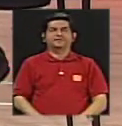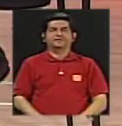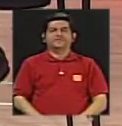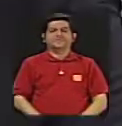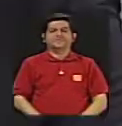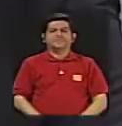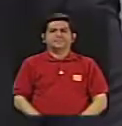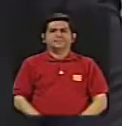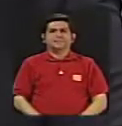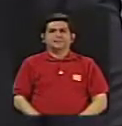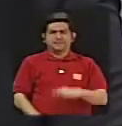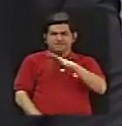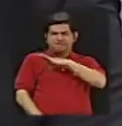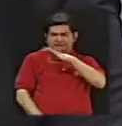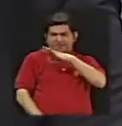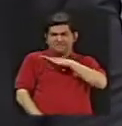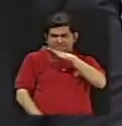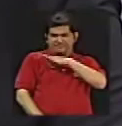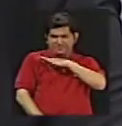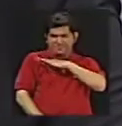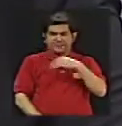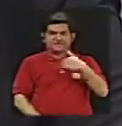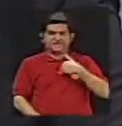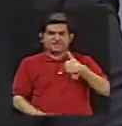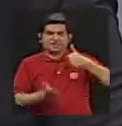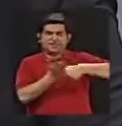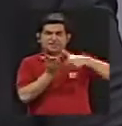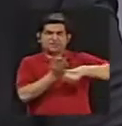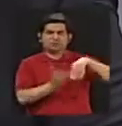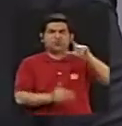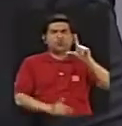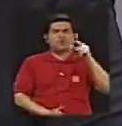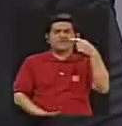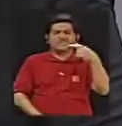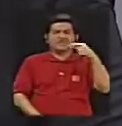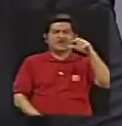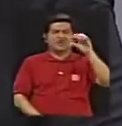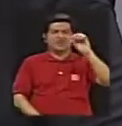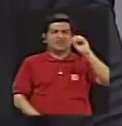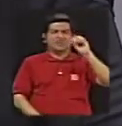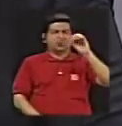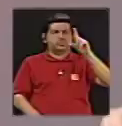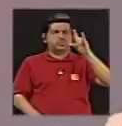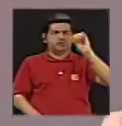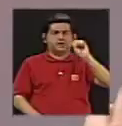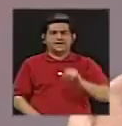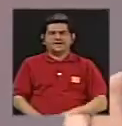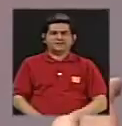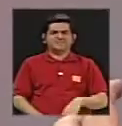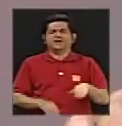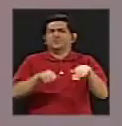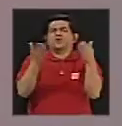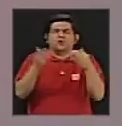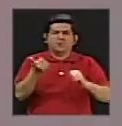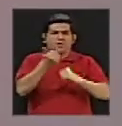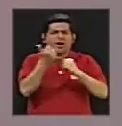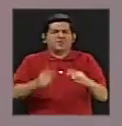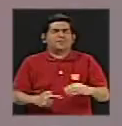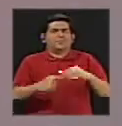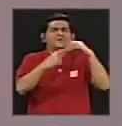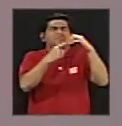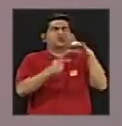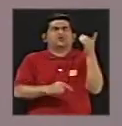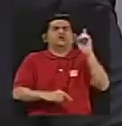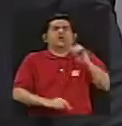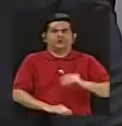¿Cómo es que se nutrió, Adrián, el voto de Luis Guillermo Solís? ¿De dónde fue que obtuvo su principal respaldo?